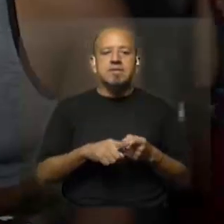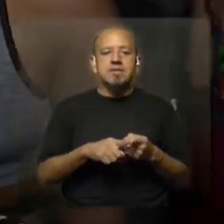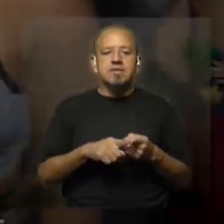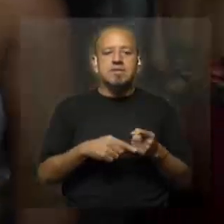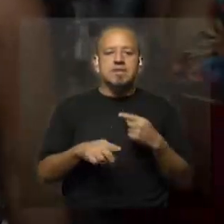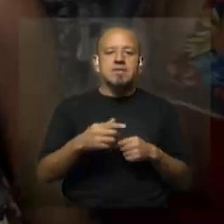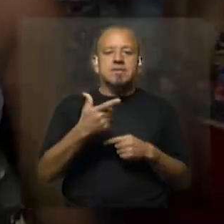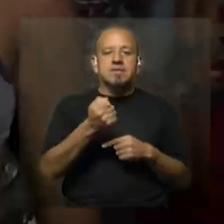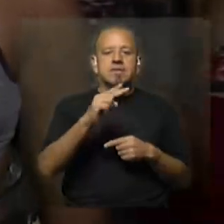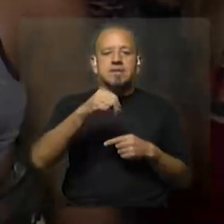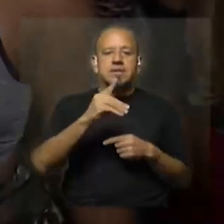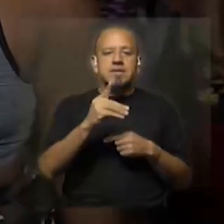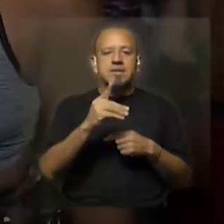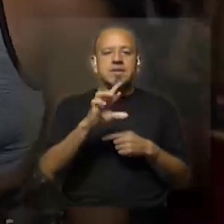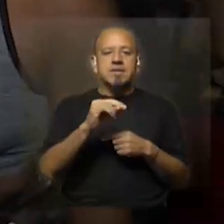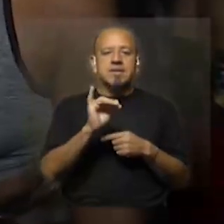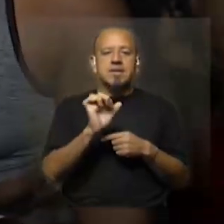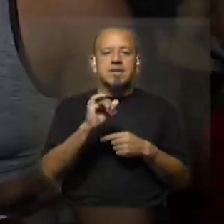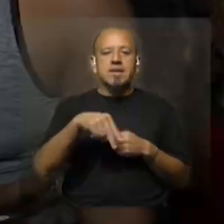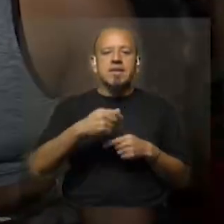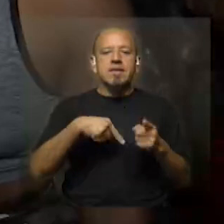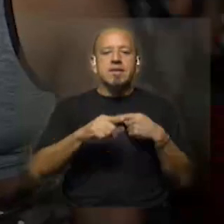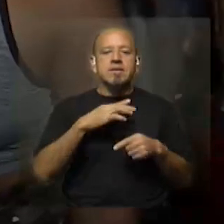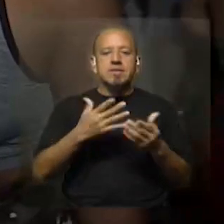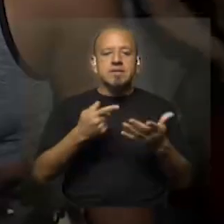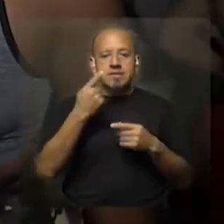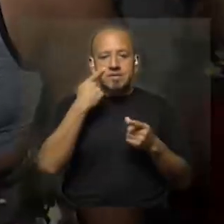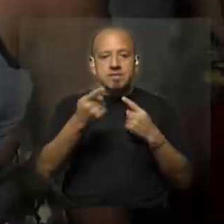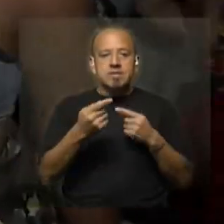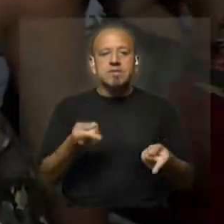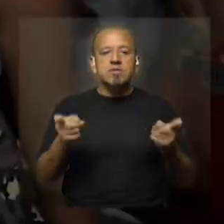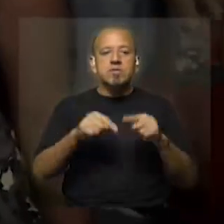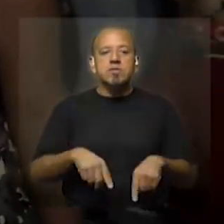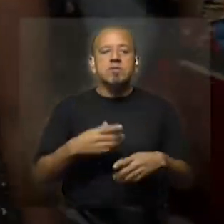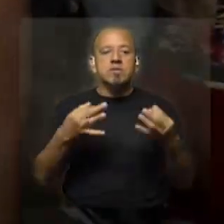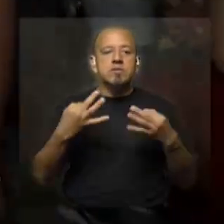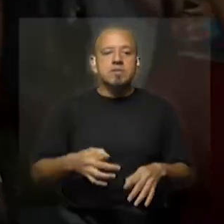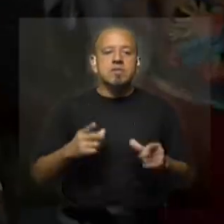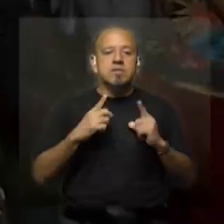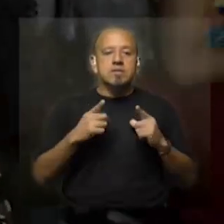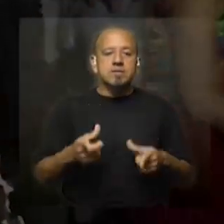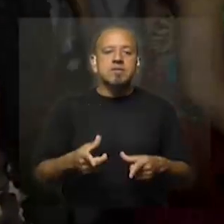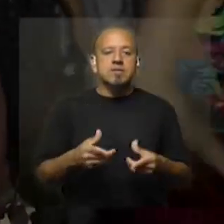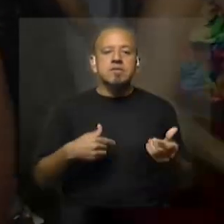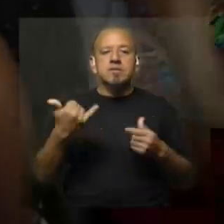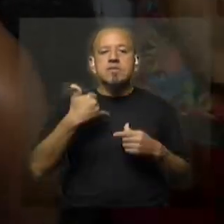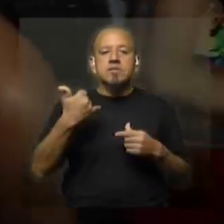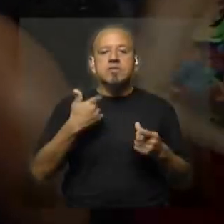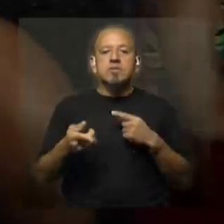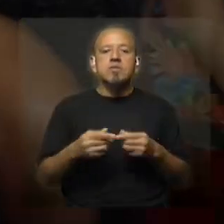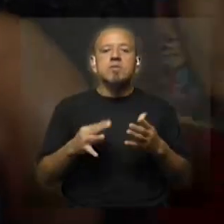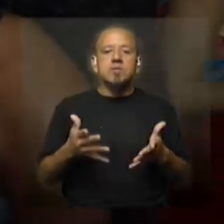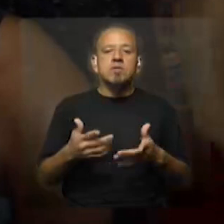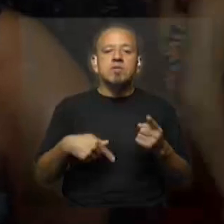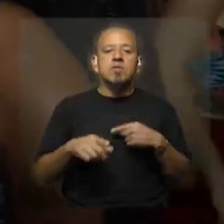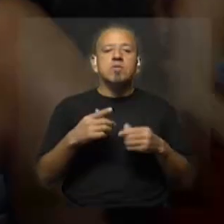Andreina Cabrera, bailarina y coreógrafa. Y lo que están escuchando es esto, un regreso súper esperado. Manuel, contame un poco, bueno, ¿cómo se